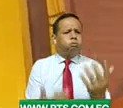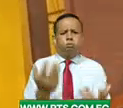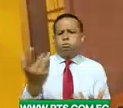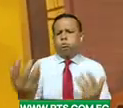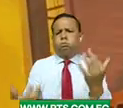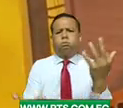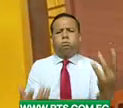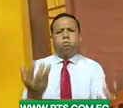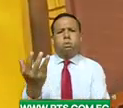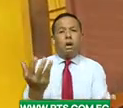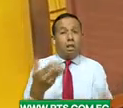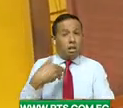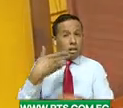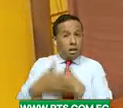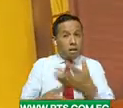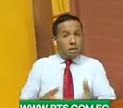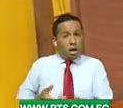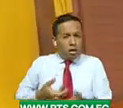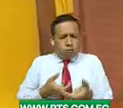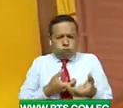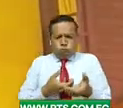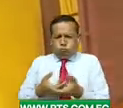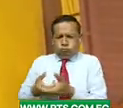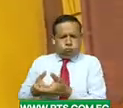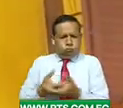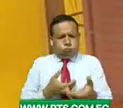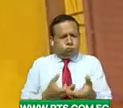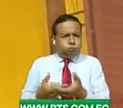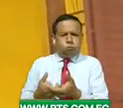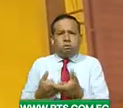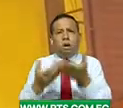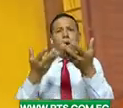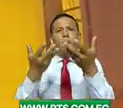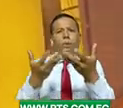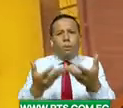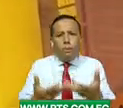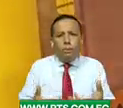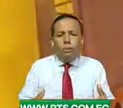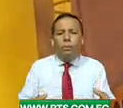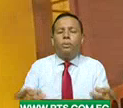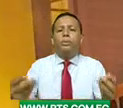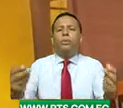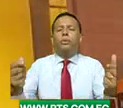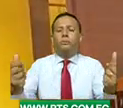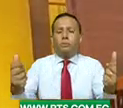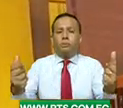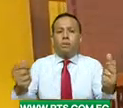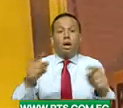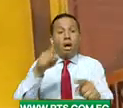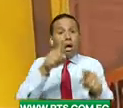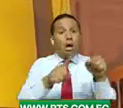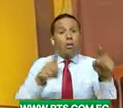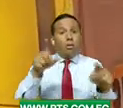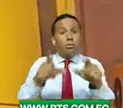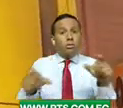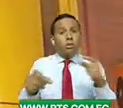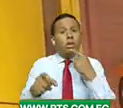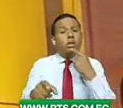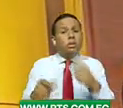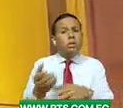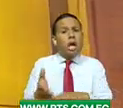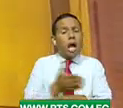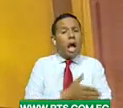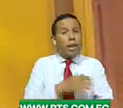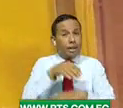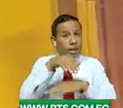pero luego de varias horas, el fuego fue controlado por los bomberos. Algunos moradores del sector afirman que en la tarde